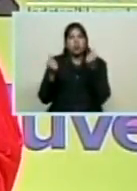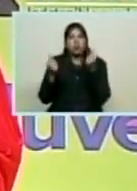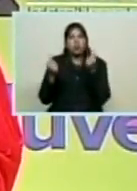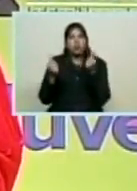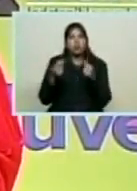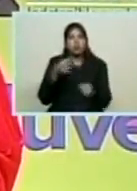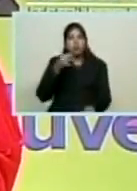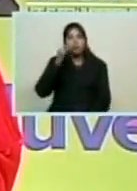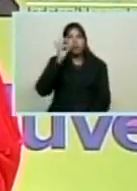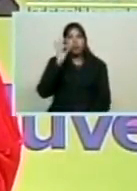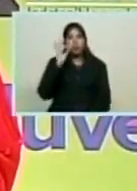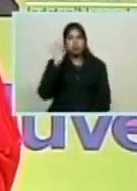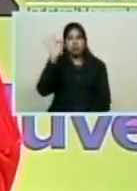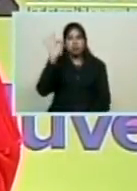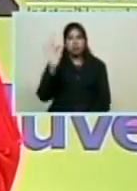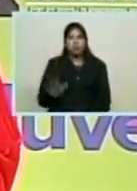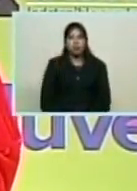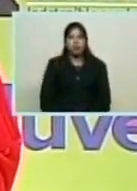Así que vamos